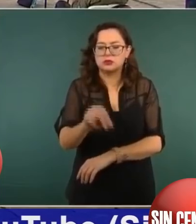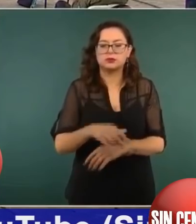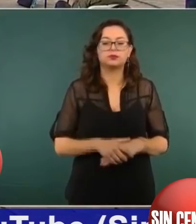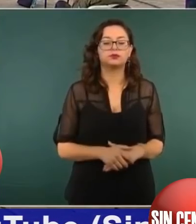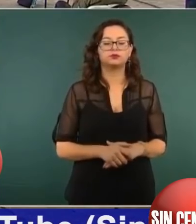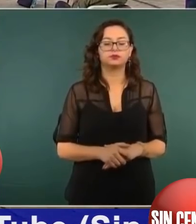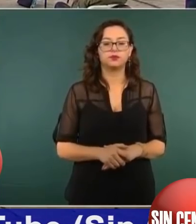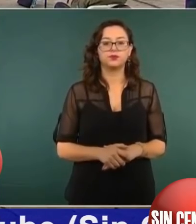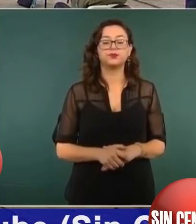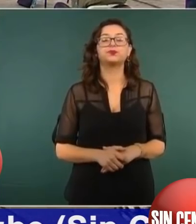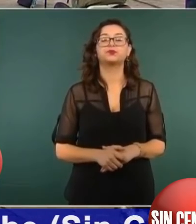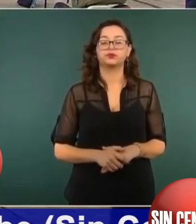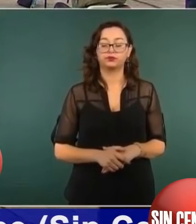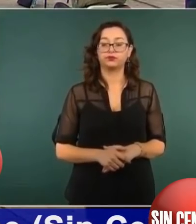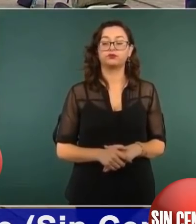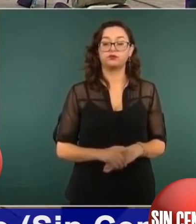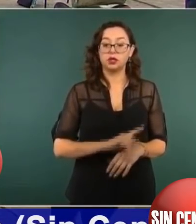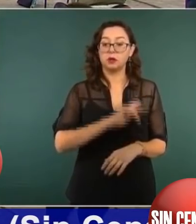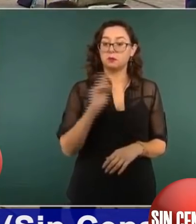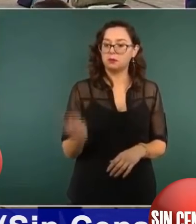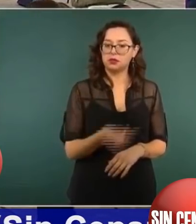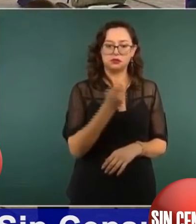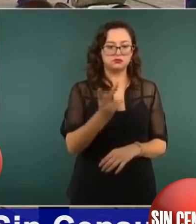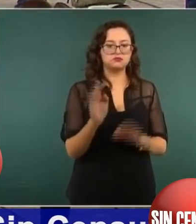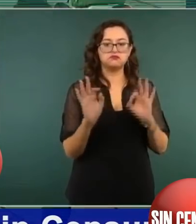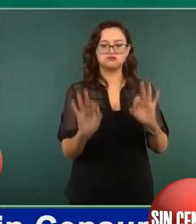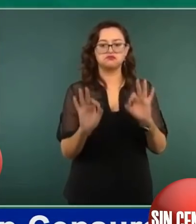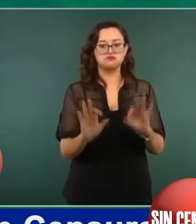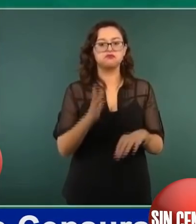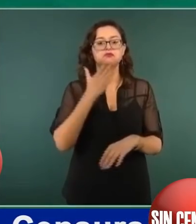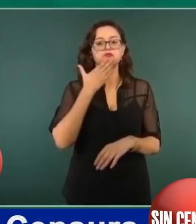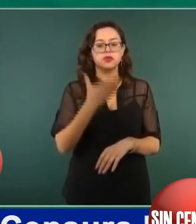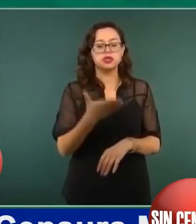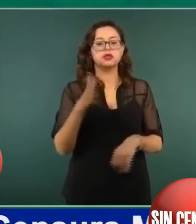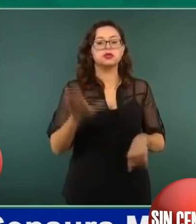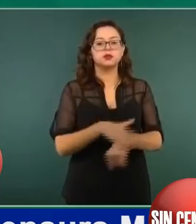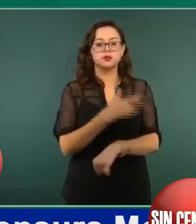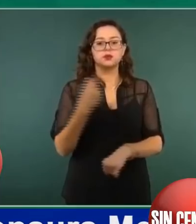pregunta porque tenemos que afianzar